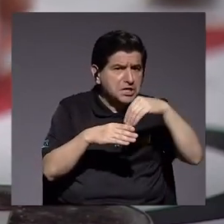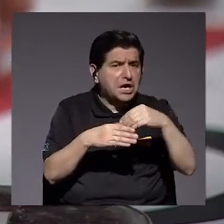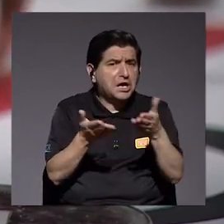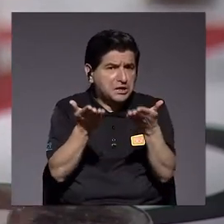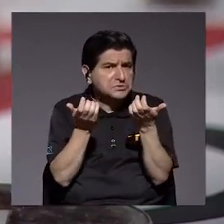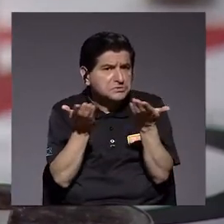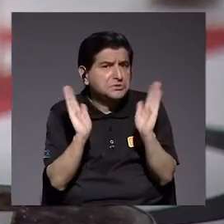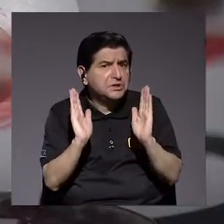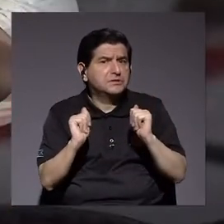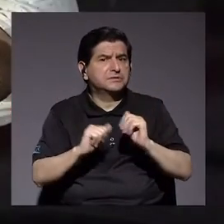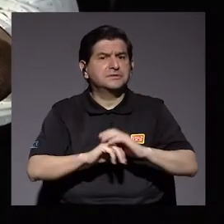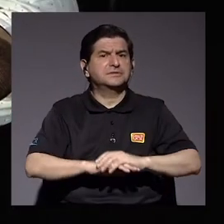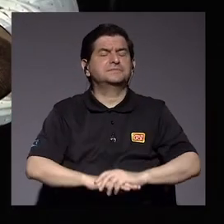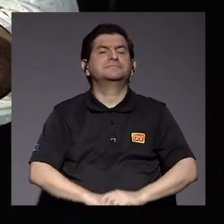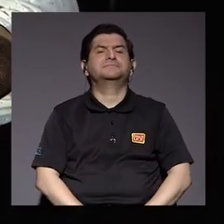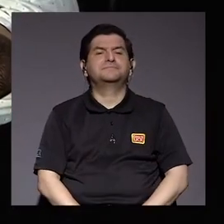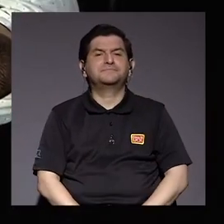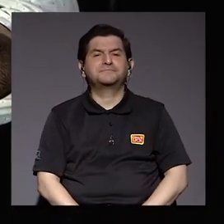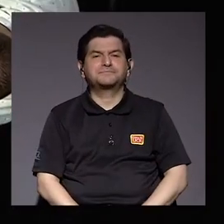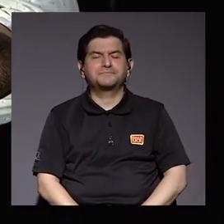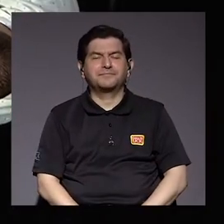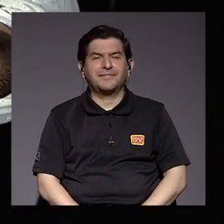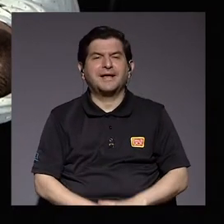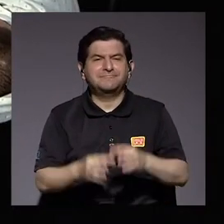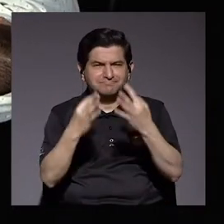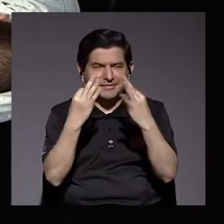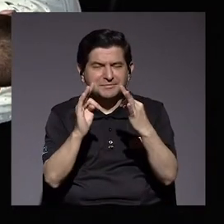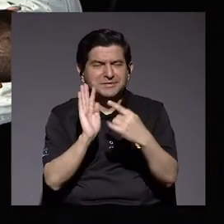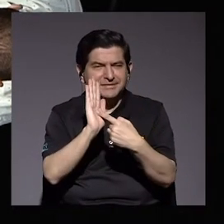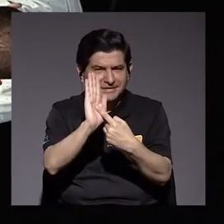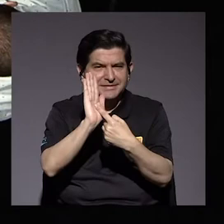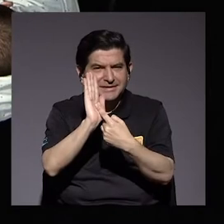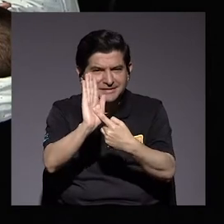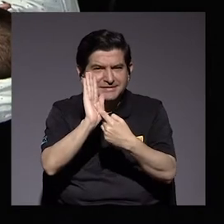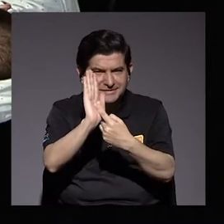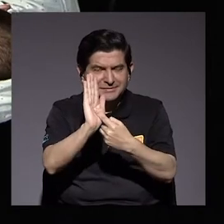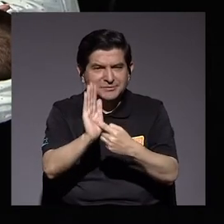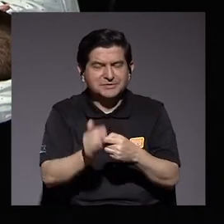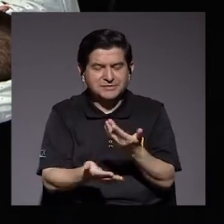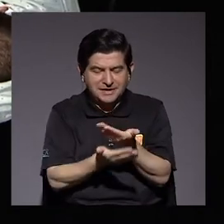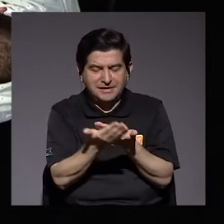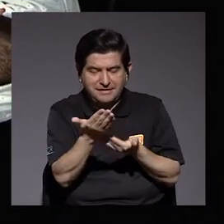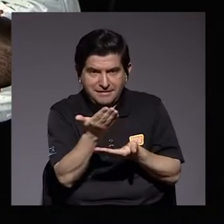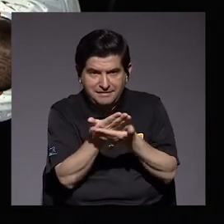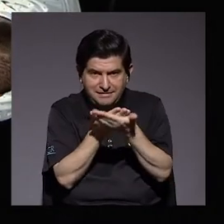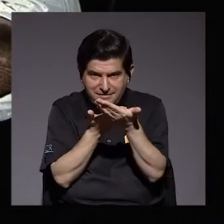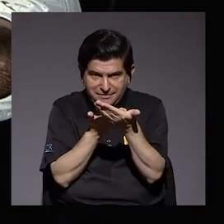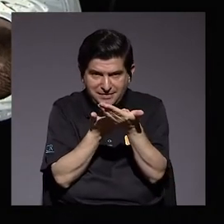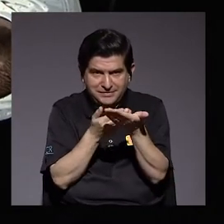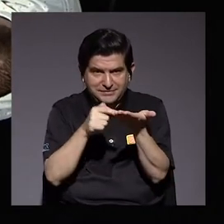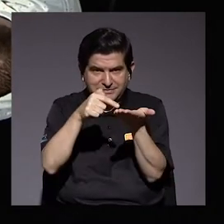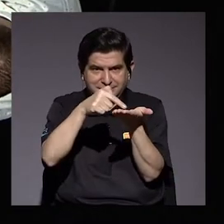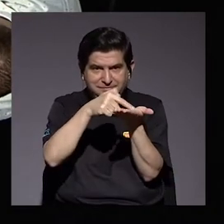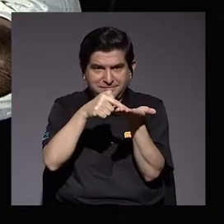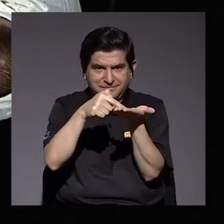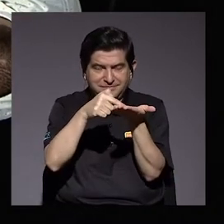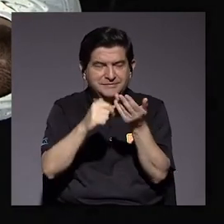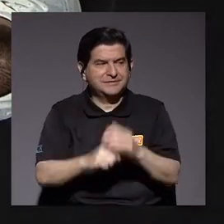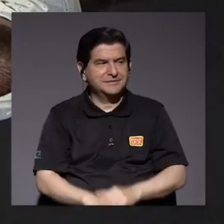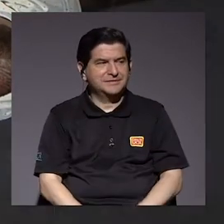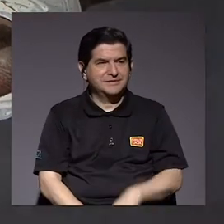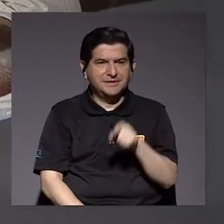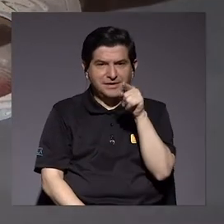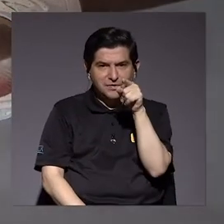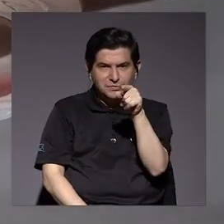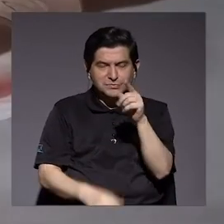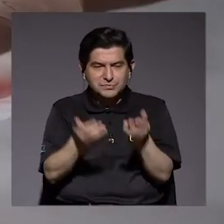de sacarla. Vamos a ver si la puedo mostrar acá en mis manos. Así.